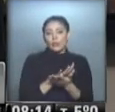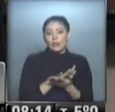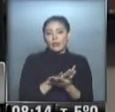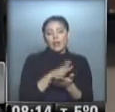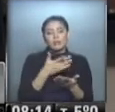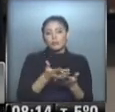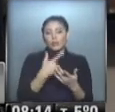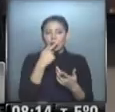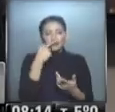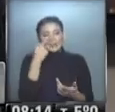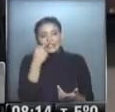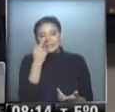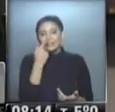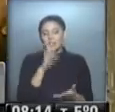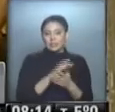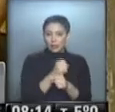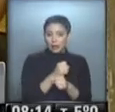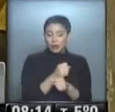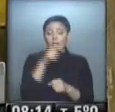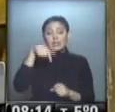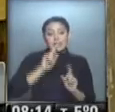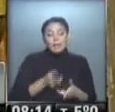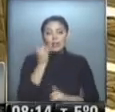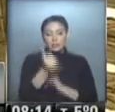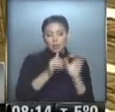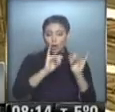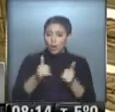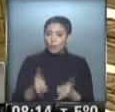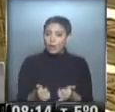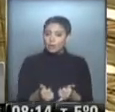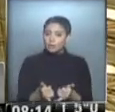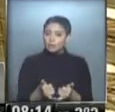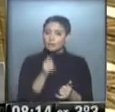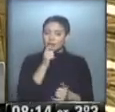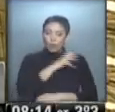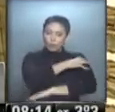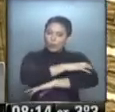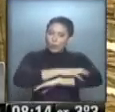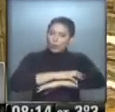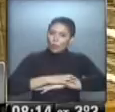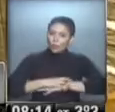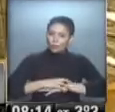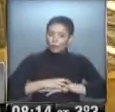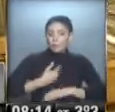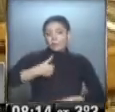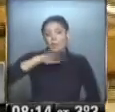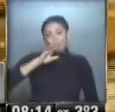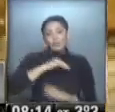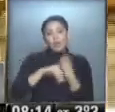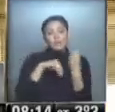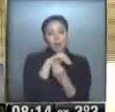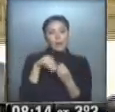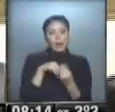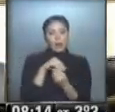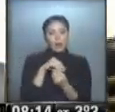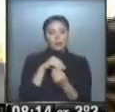de atractivos laborales. Sí, se está hablando también de que los jóvenes de clases bajas, muchas veces de familia que